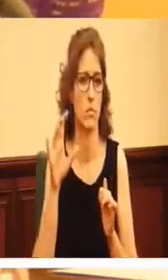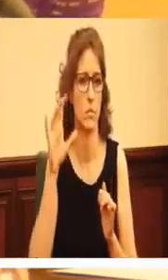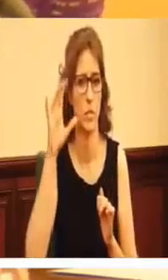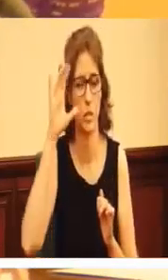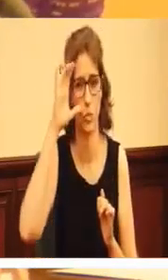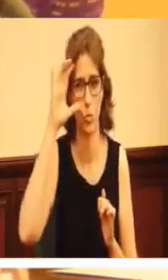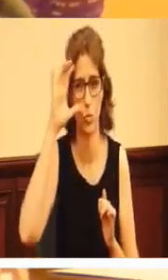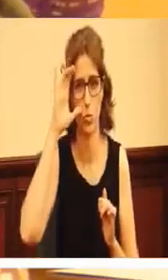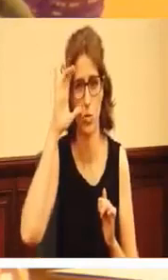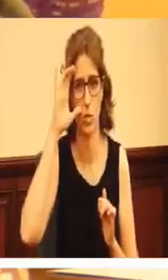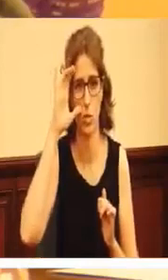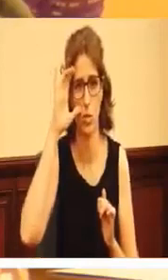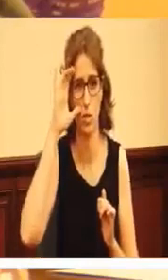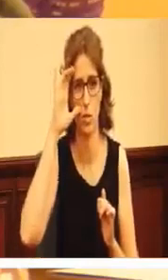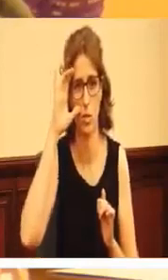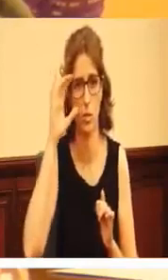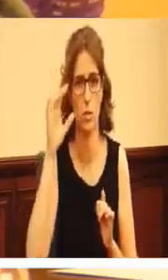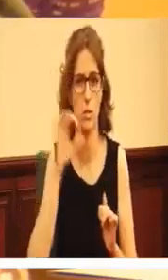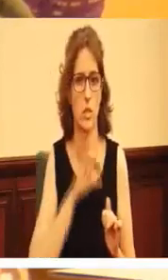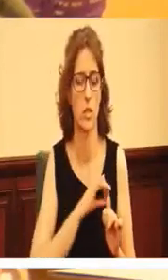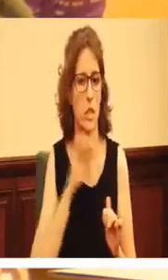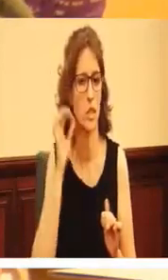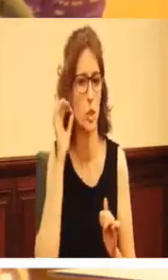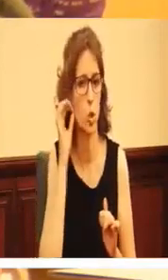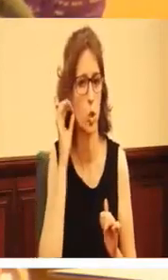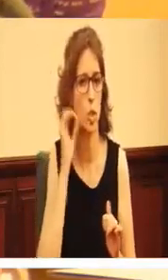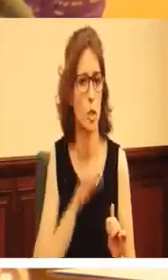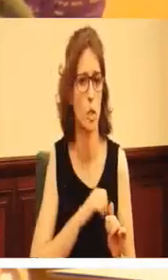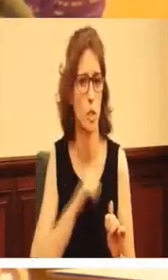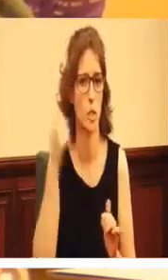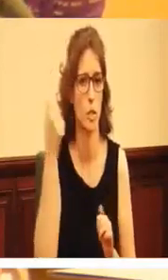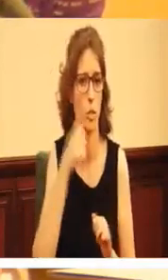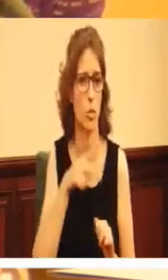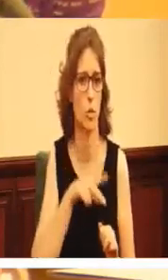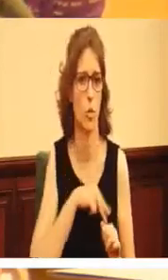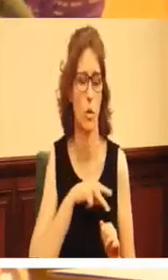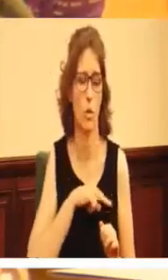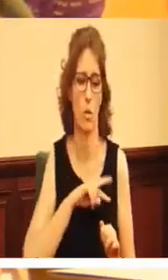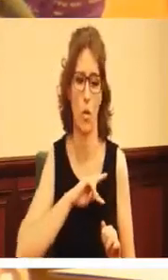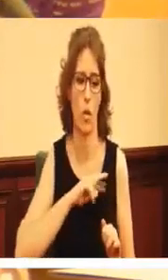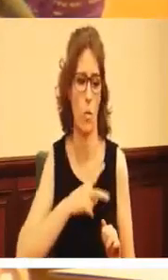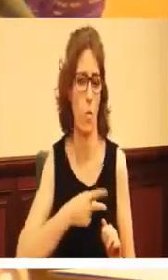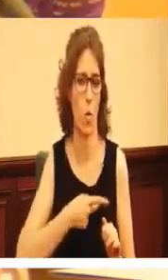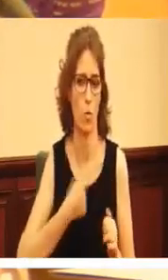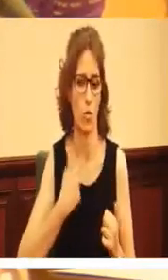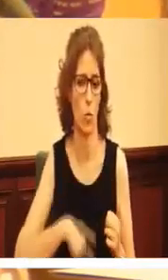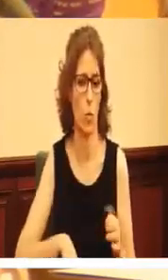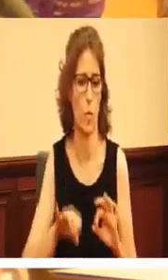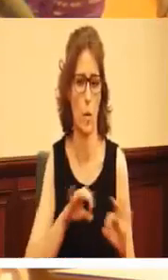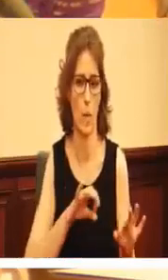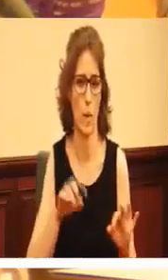de la señora y del señor concejal de Vox. En fin,